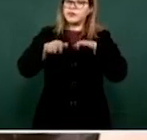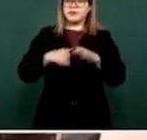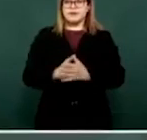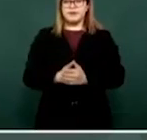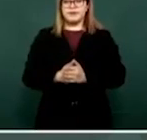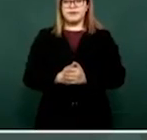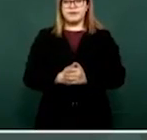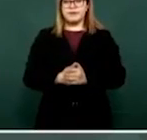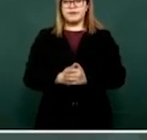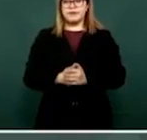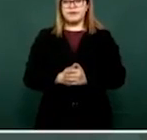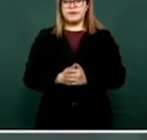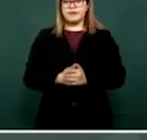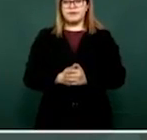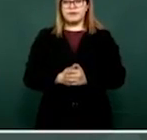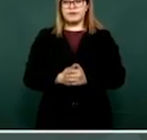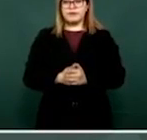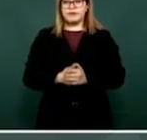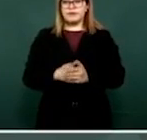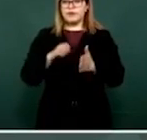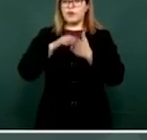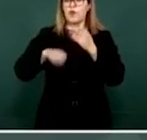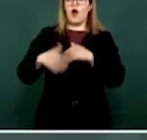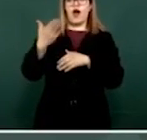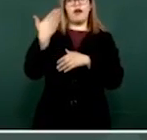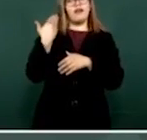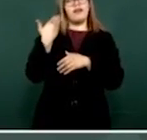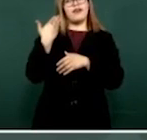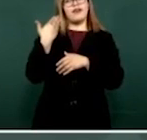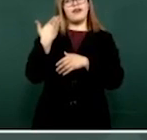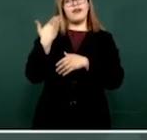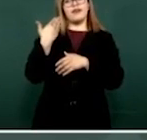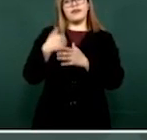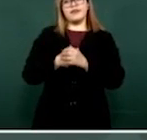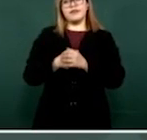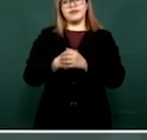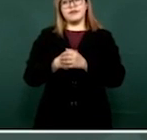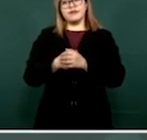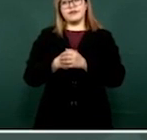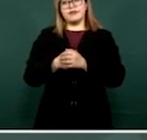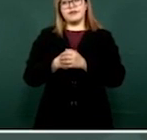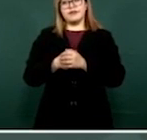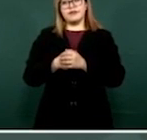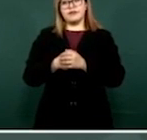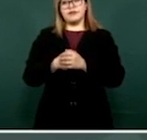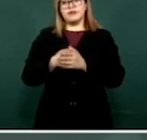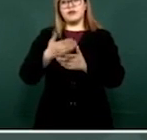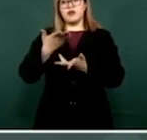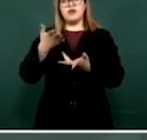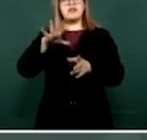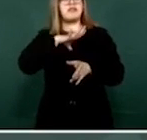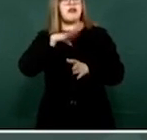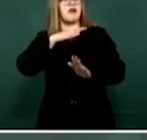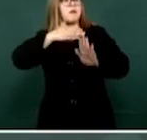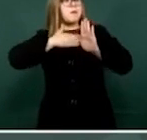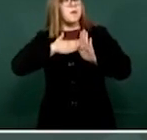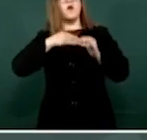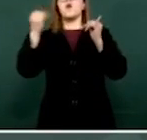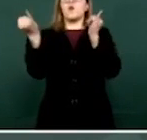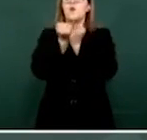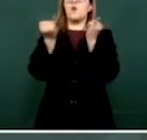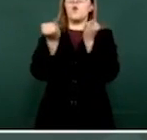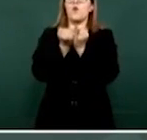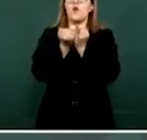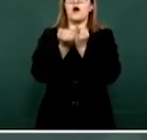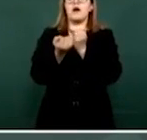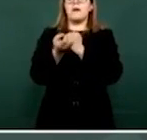Cuando se hizo la cementera, pues hubieron protestas, como también cuando la